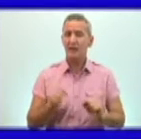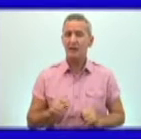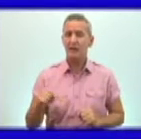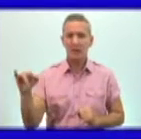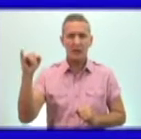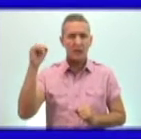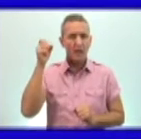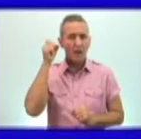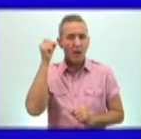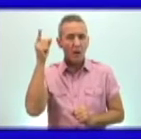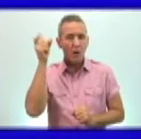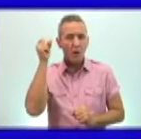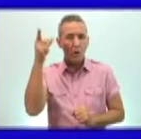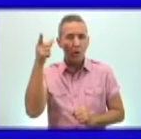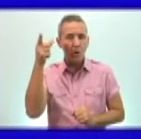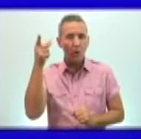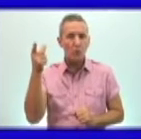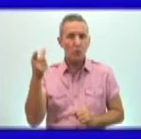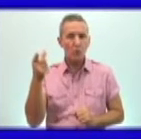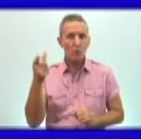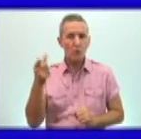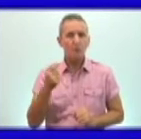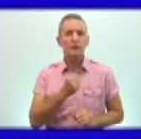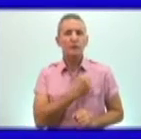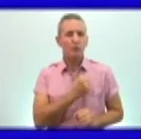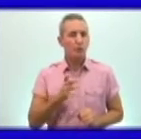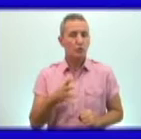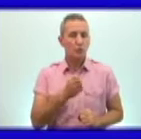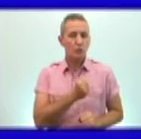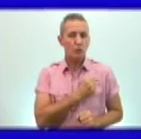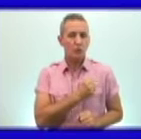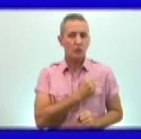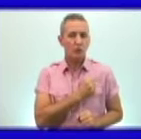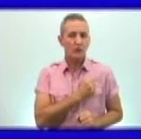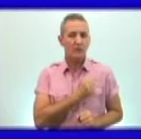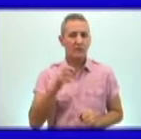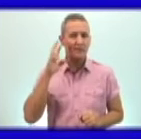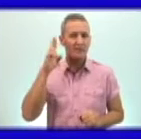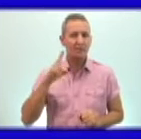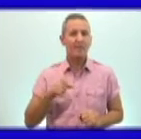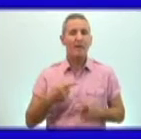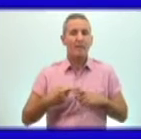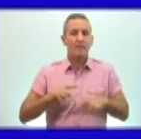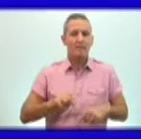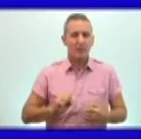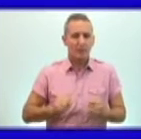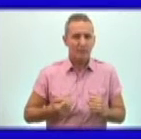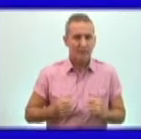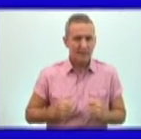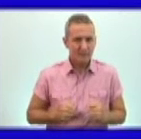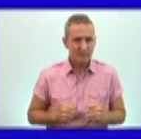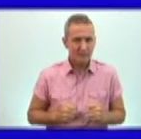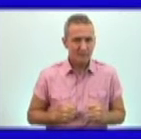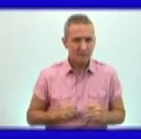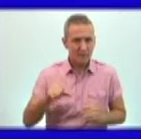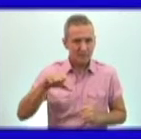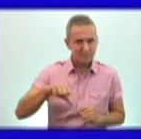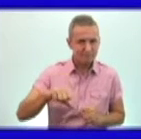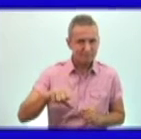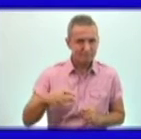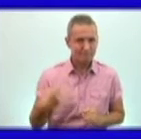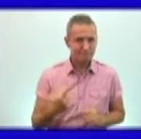ideal y una aspiración de todos los revolucionarios, pero manipularla es su sentido, porque en nuestra